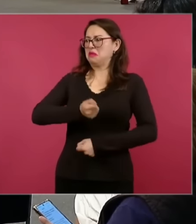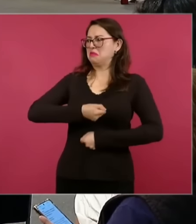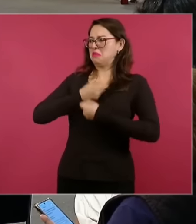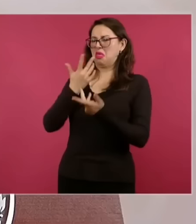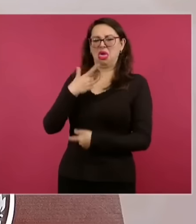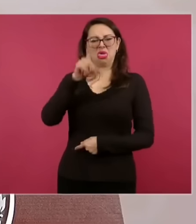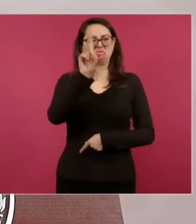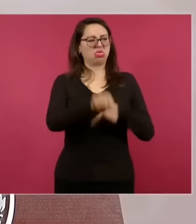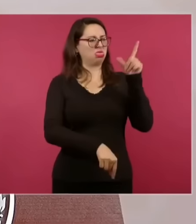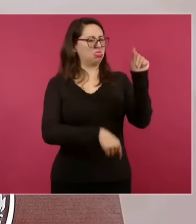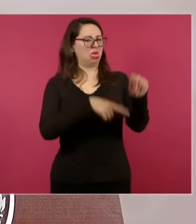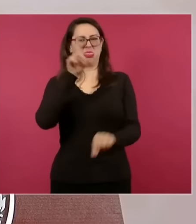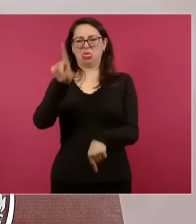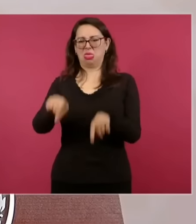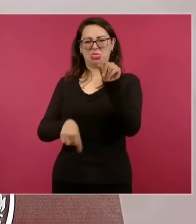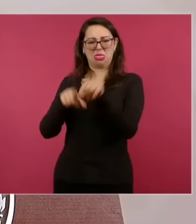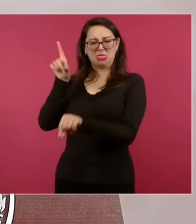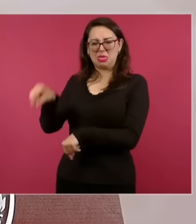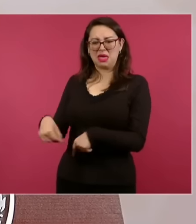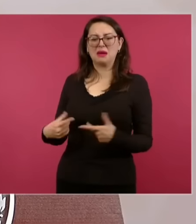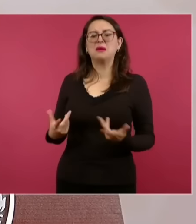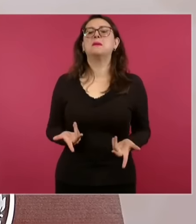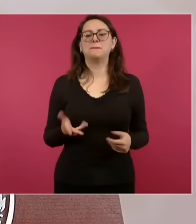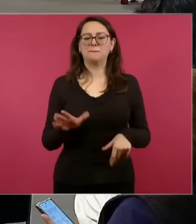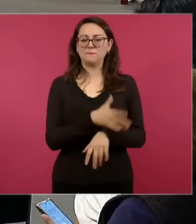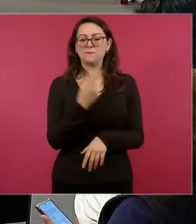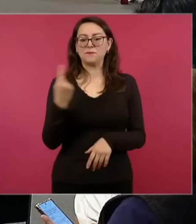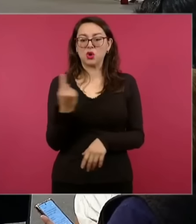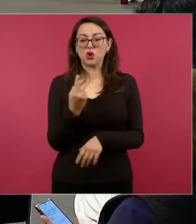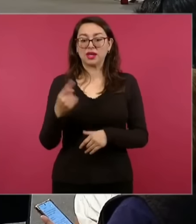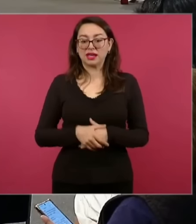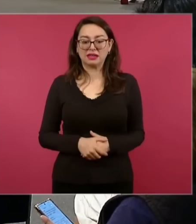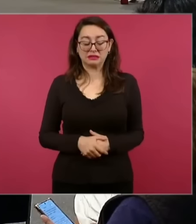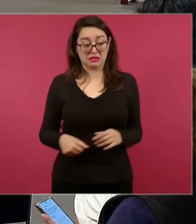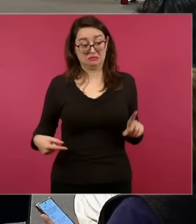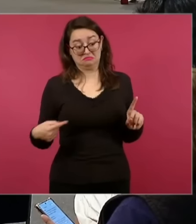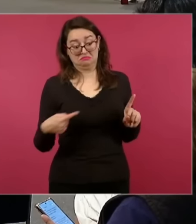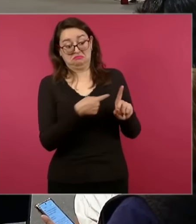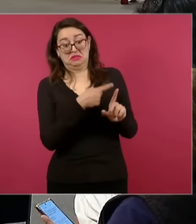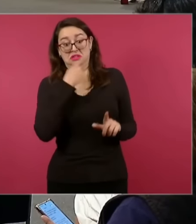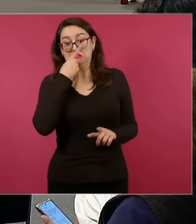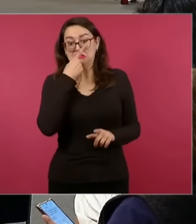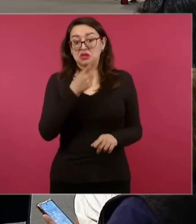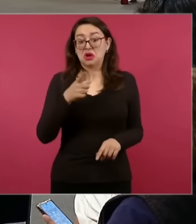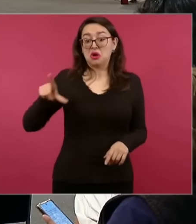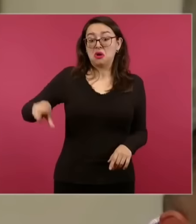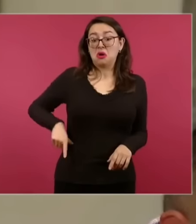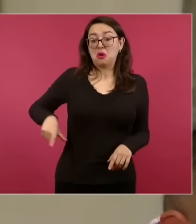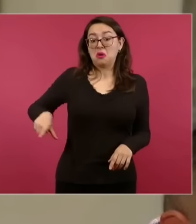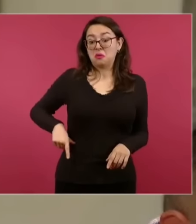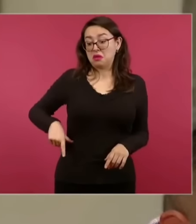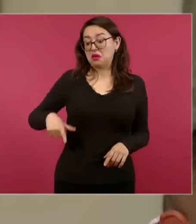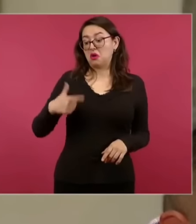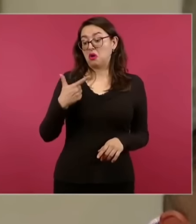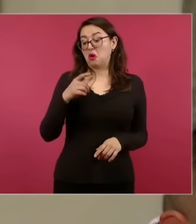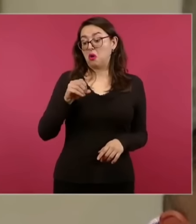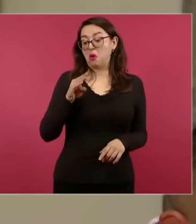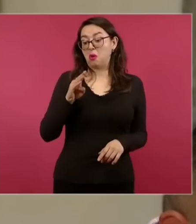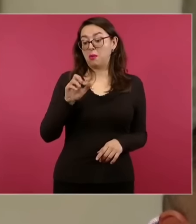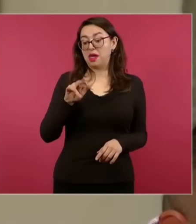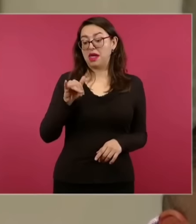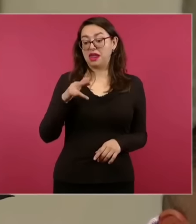denigra? Bueno, tan solo al gobierno le dice gobernícola, ¿no? Entonces, digo, de una manera de los peluches de risa,